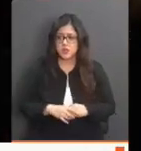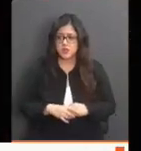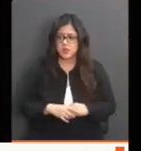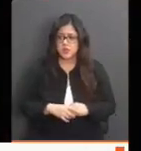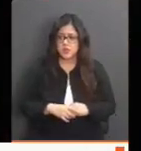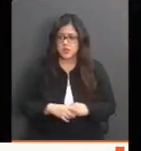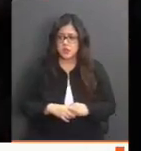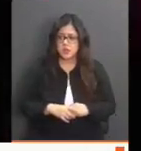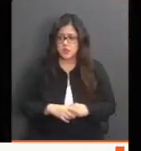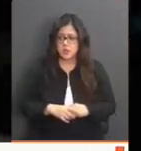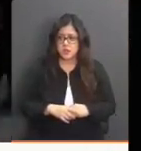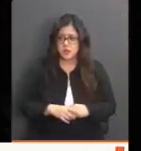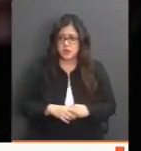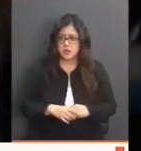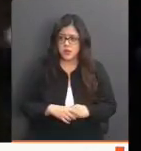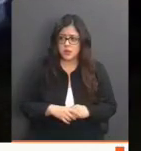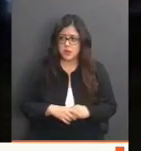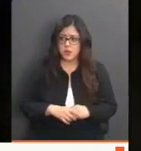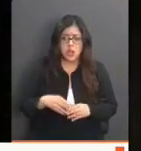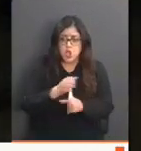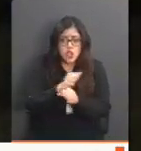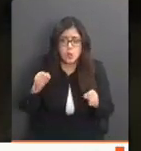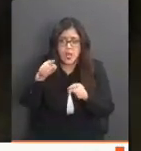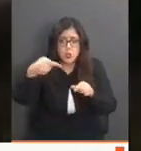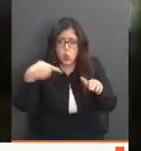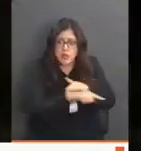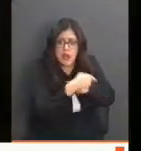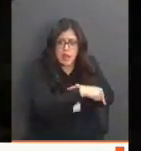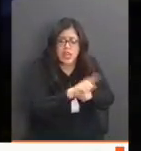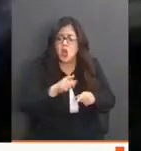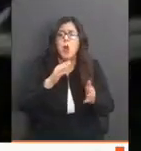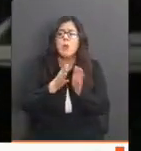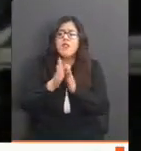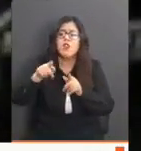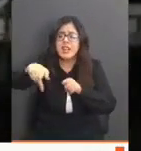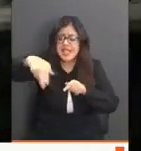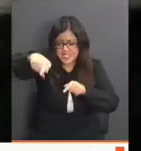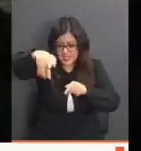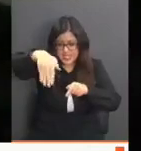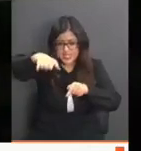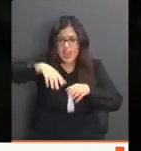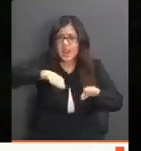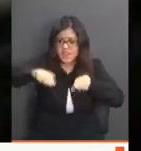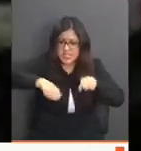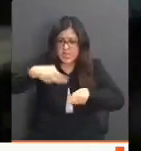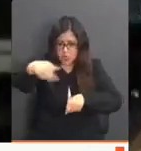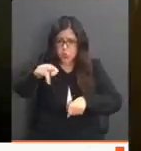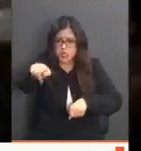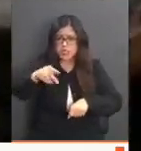¿Usted solamente lo ha empujado? No, pero si no se puede pasar. Vaya, mire, ahí está su bicicleta, mire, vaya.